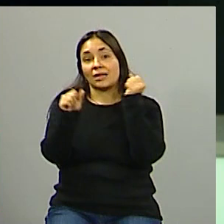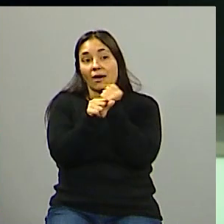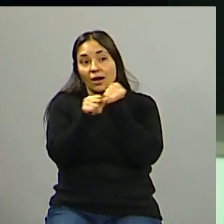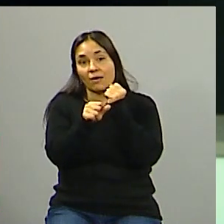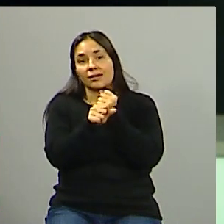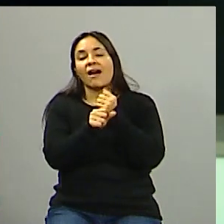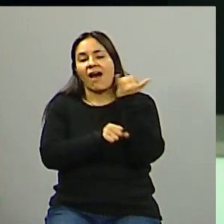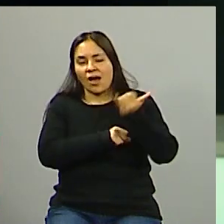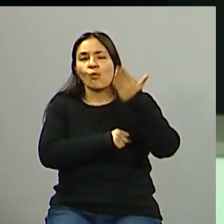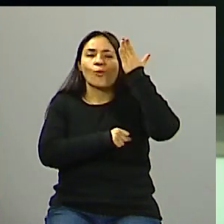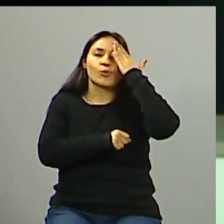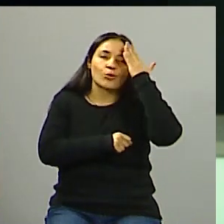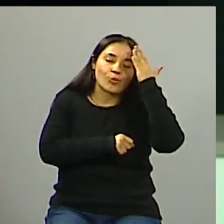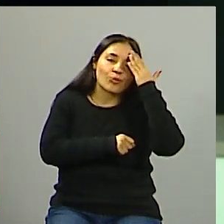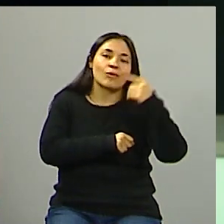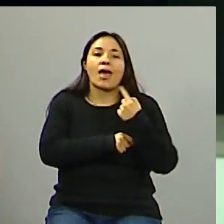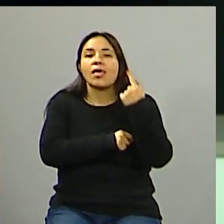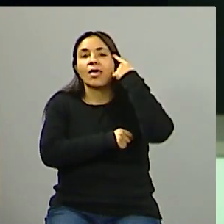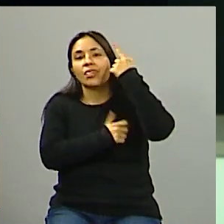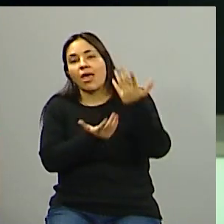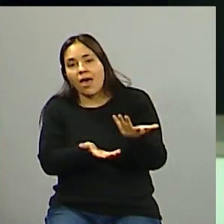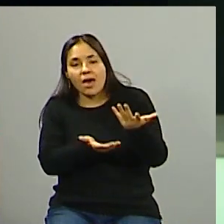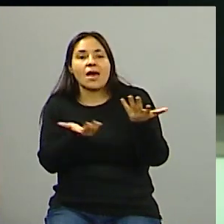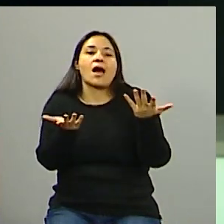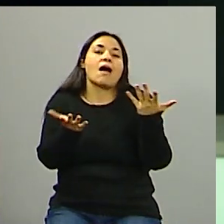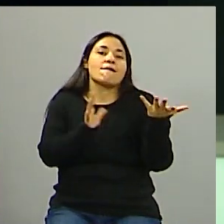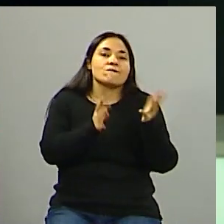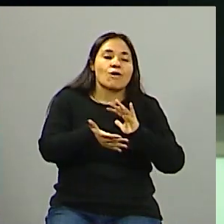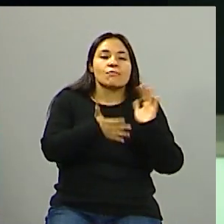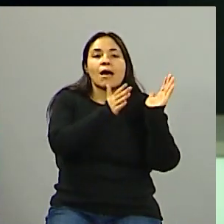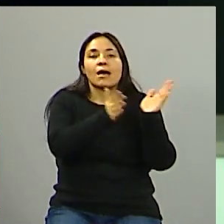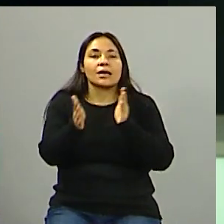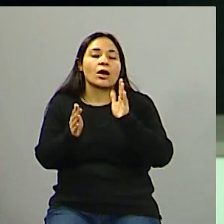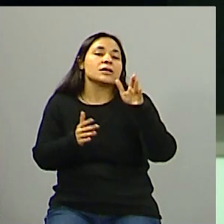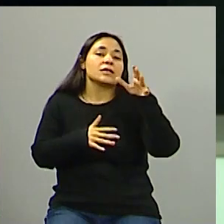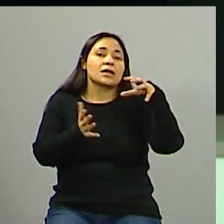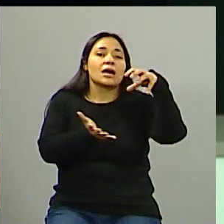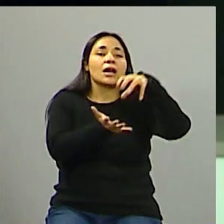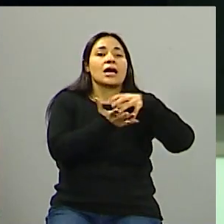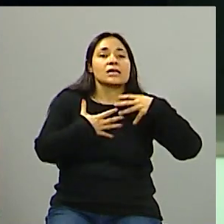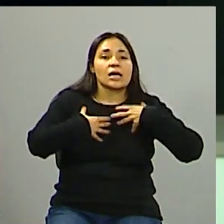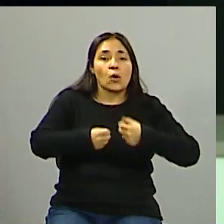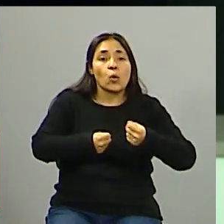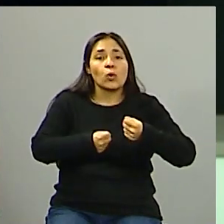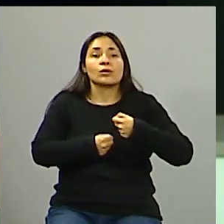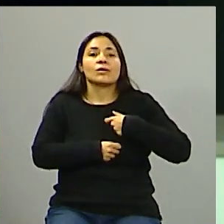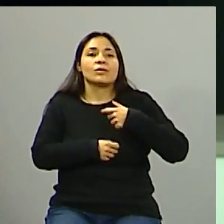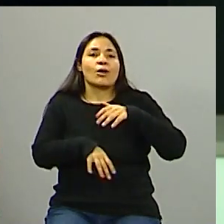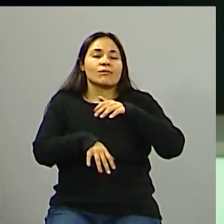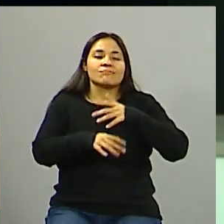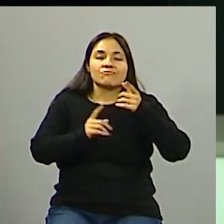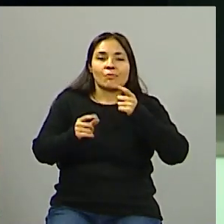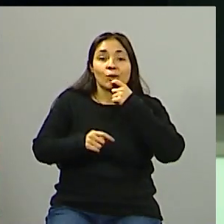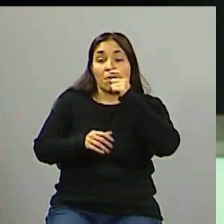cuestión cultural, una cuestión, digamos, también de cultura organizacional de las clínicas, de los sanatorios, que tienen ciertos comportamientos